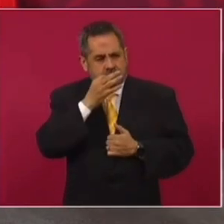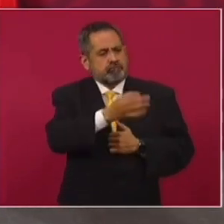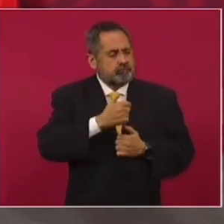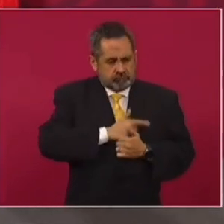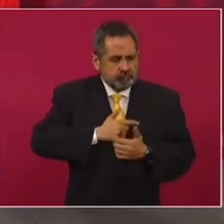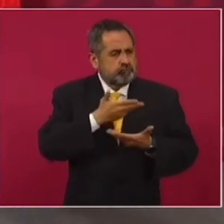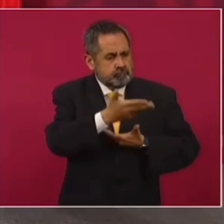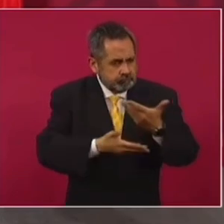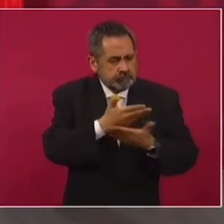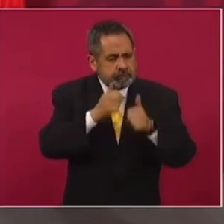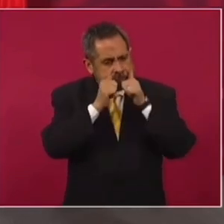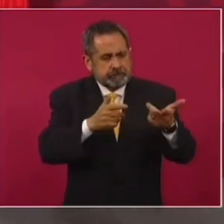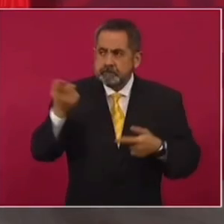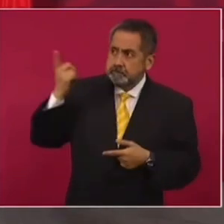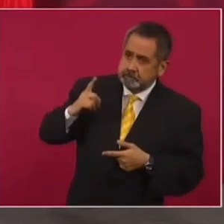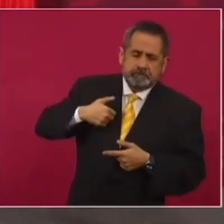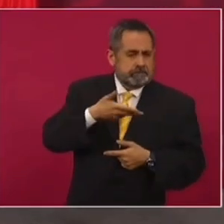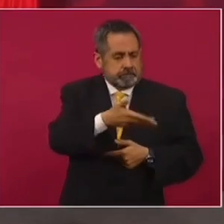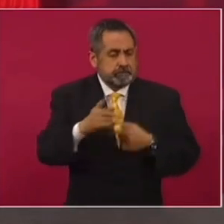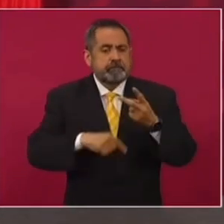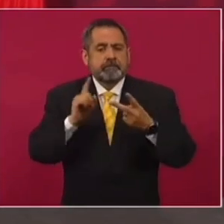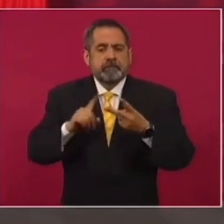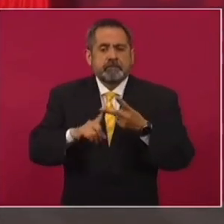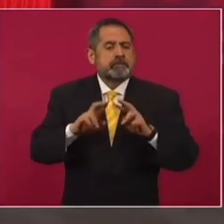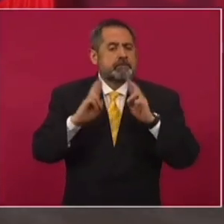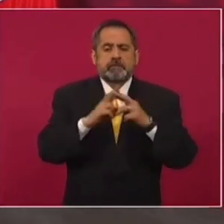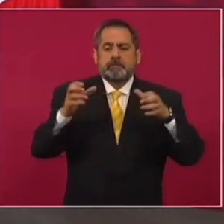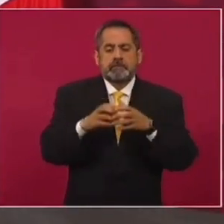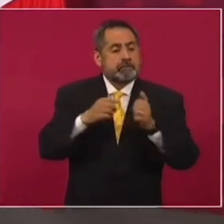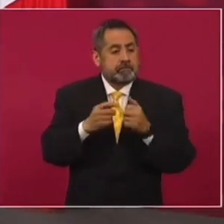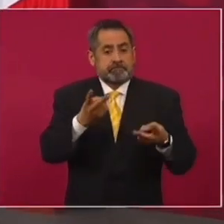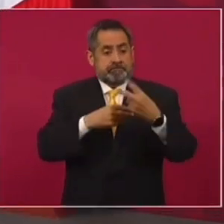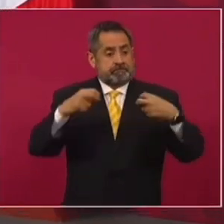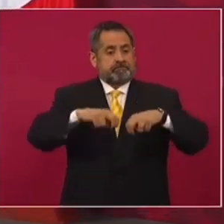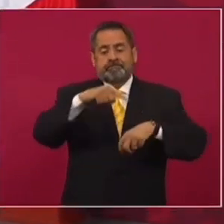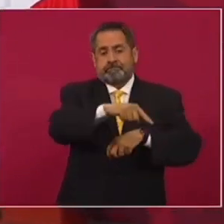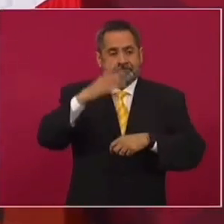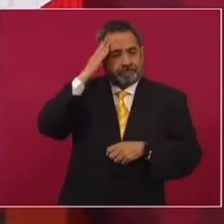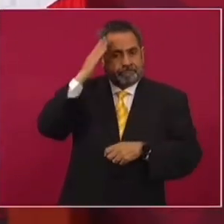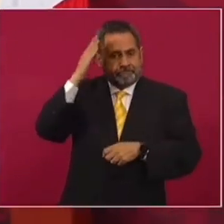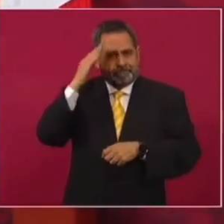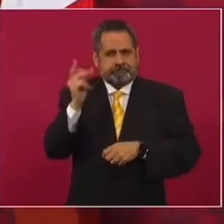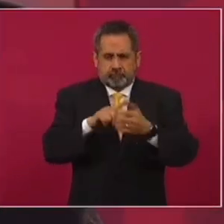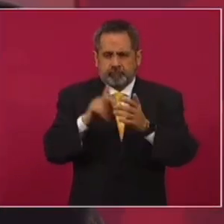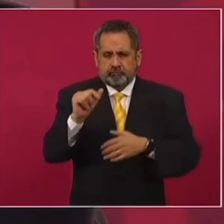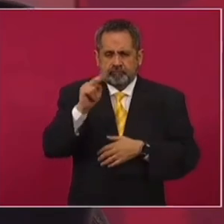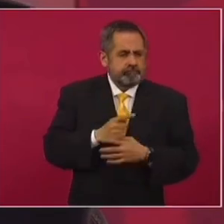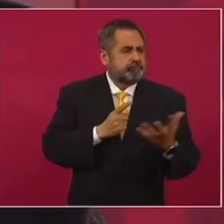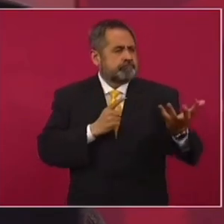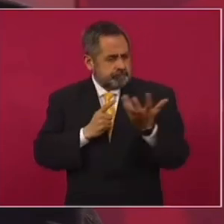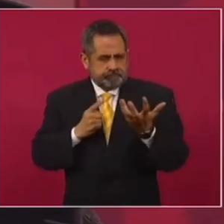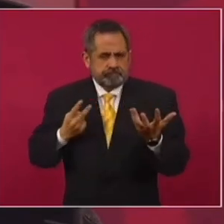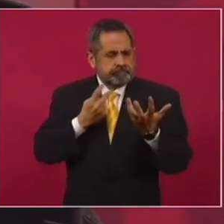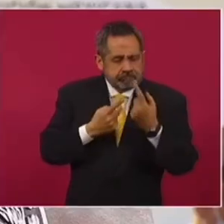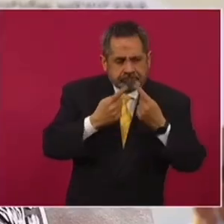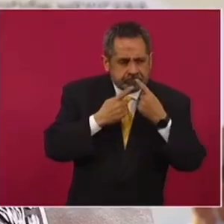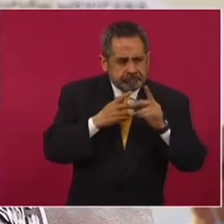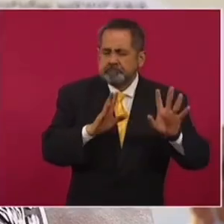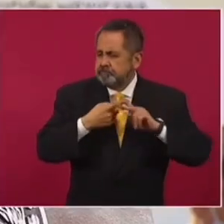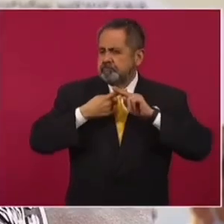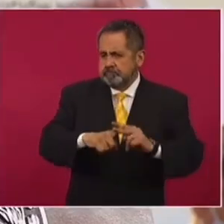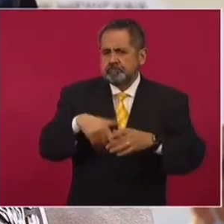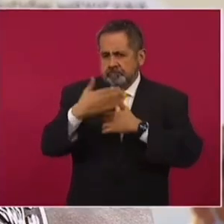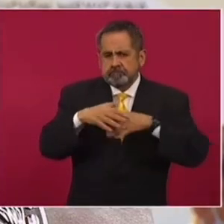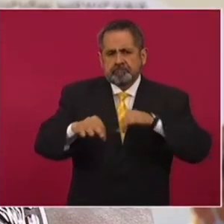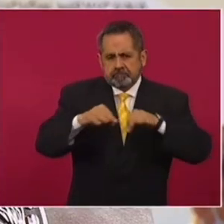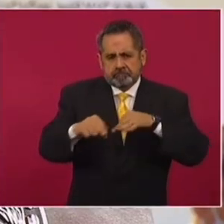estábamos dispuestos a atender la instrucción del presidente. La segunda fue una reunión donde estuvo presente el dirigente nacional del PAN. Acordamos el inicio de unas mesas